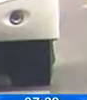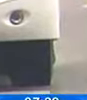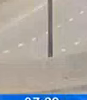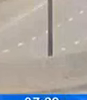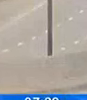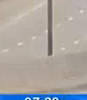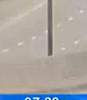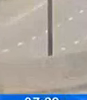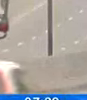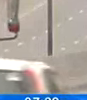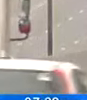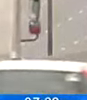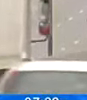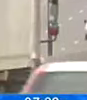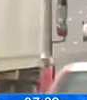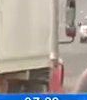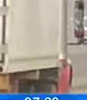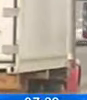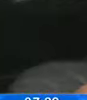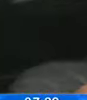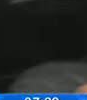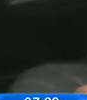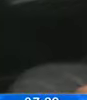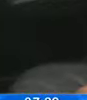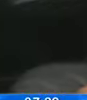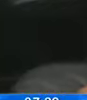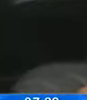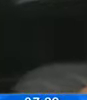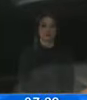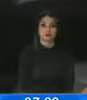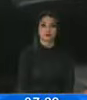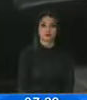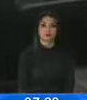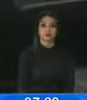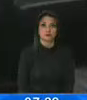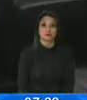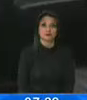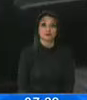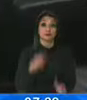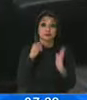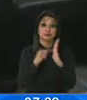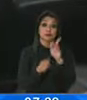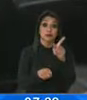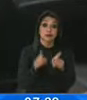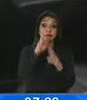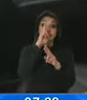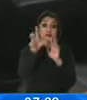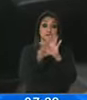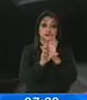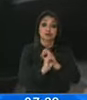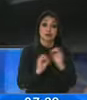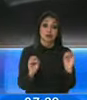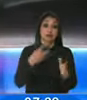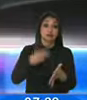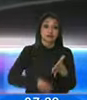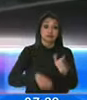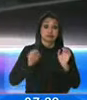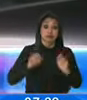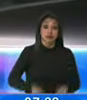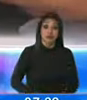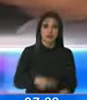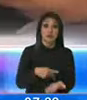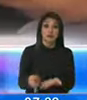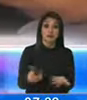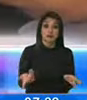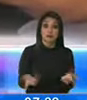son diversas. Cada año tenemos que pagar más y más. Claro, los que infringen pagarán, pero los que no infringen no pagan, no